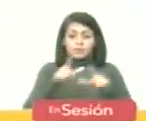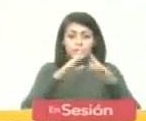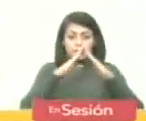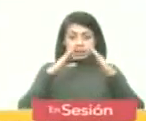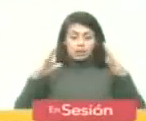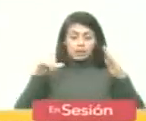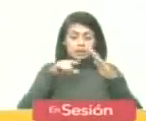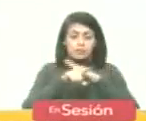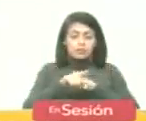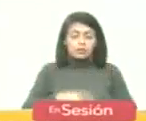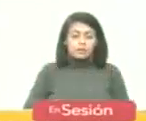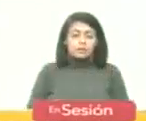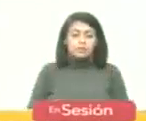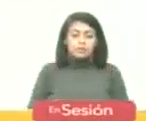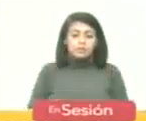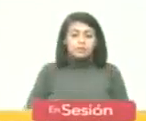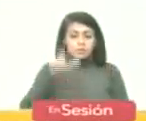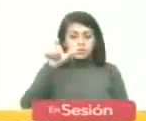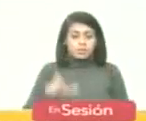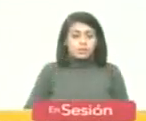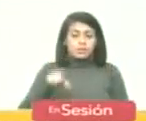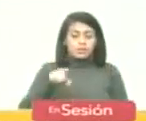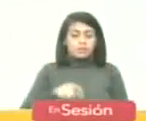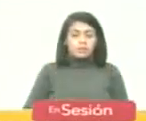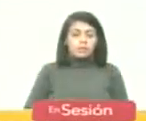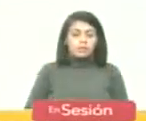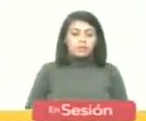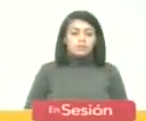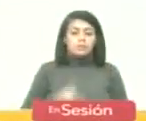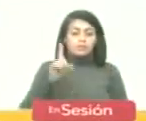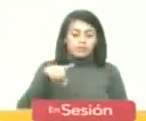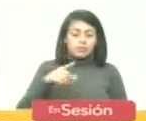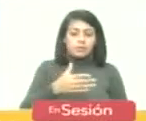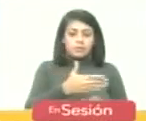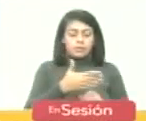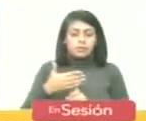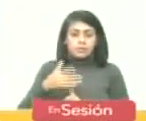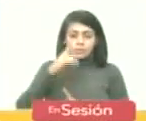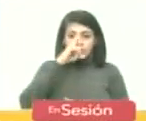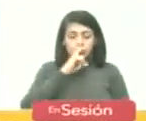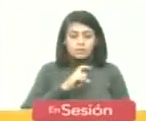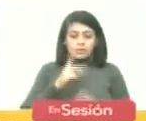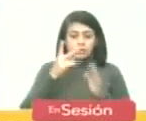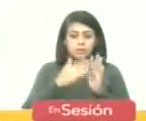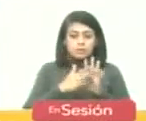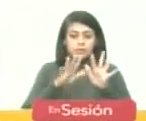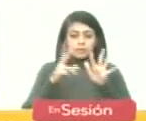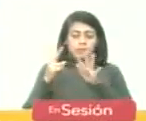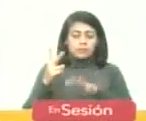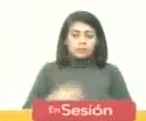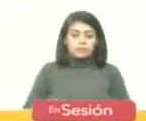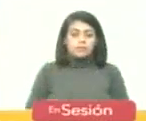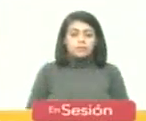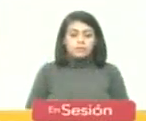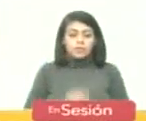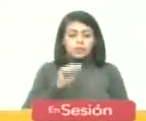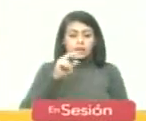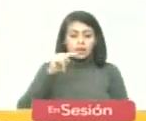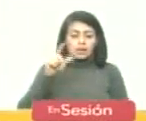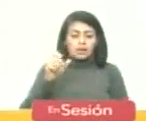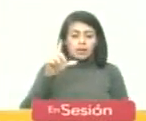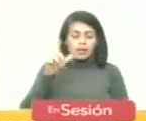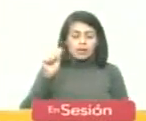residencia de una persona también reclutada en el año 17, Ángela